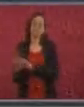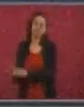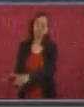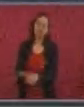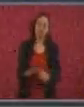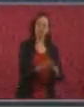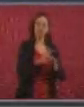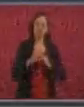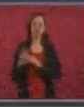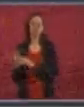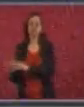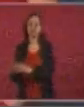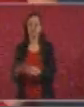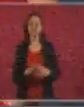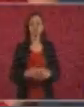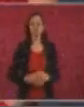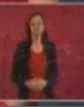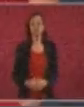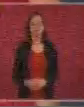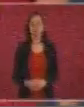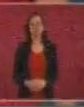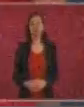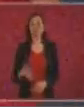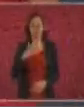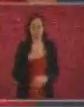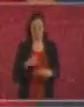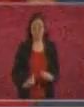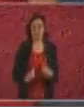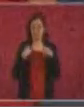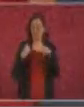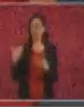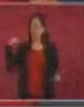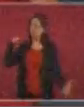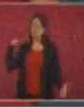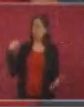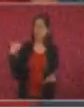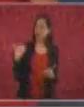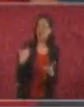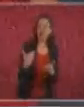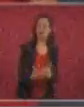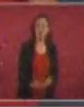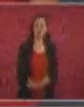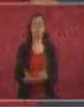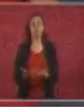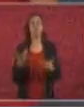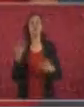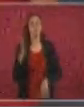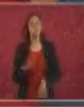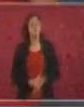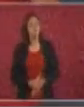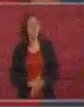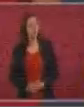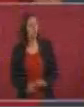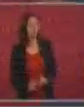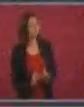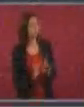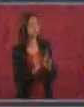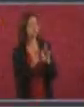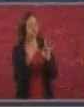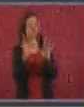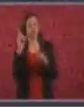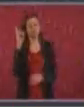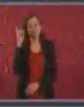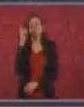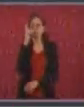estructuras regularmente se usan para fines electorales. Ahora, dicen